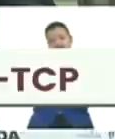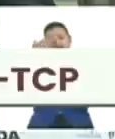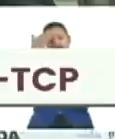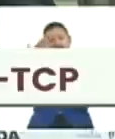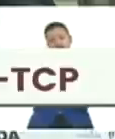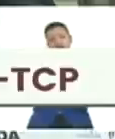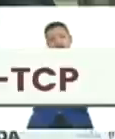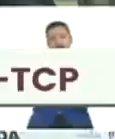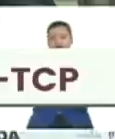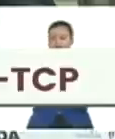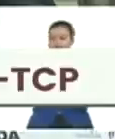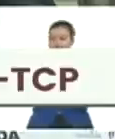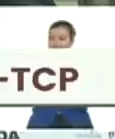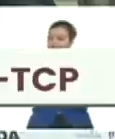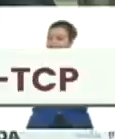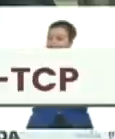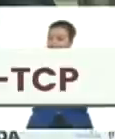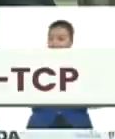que nos ha